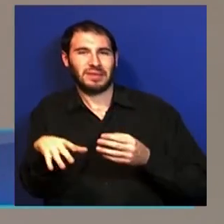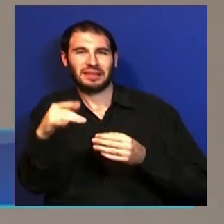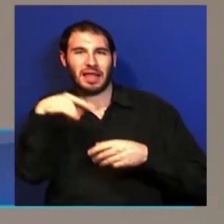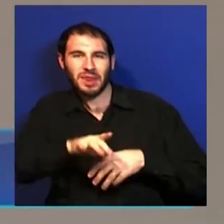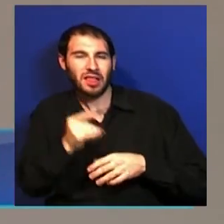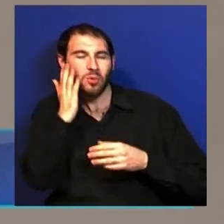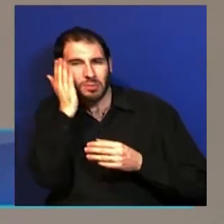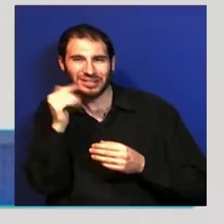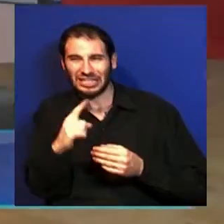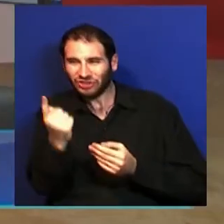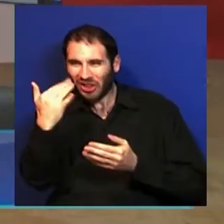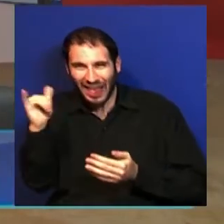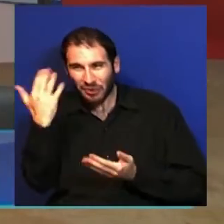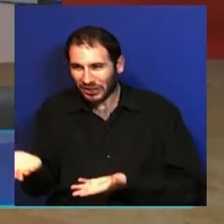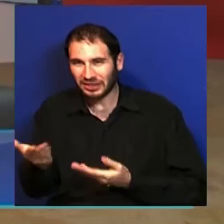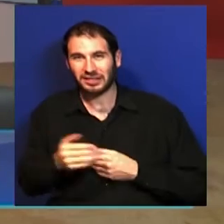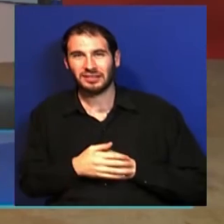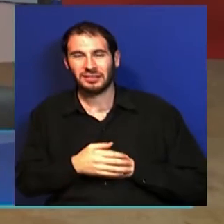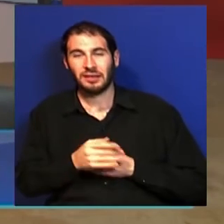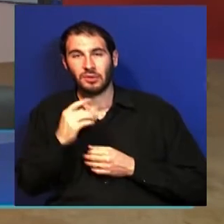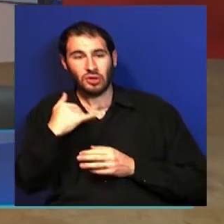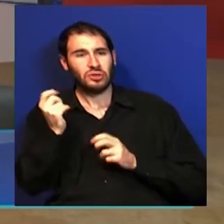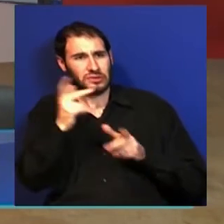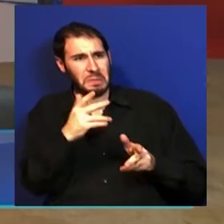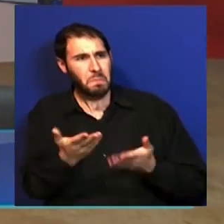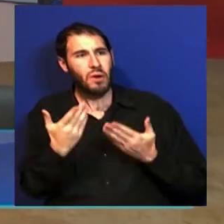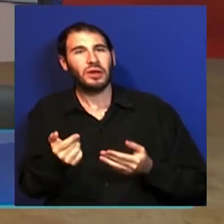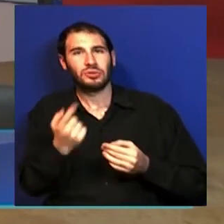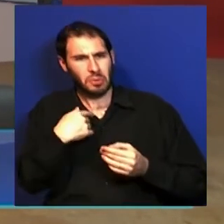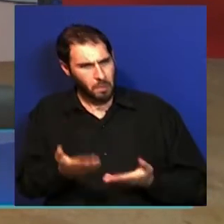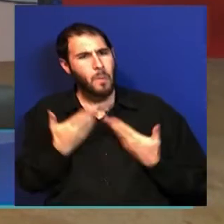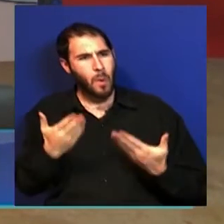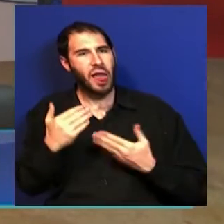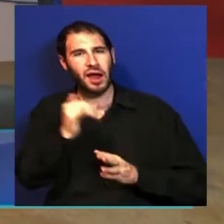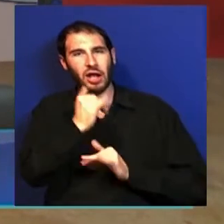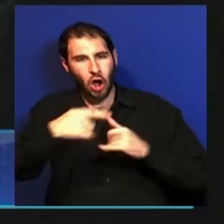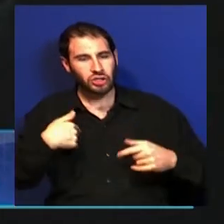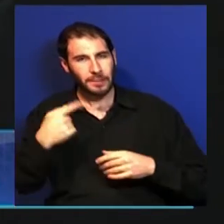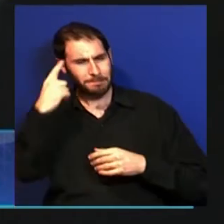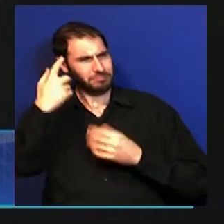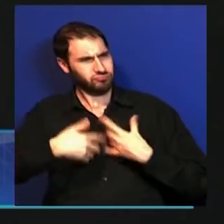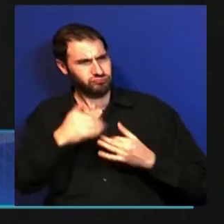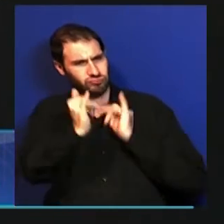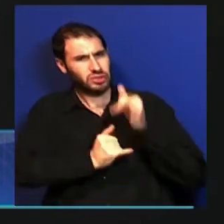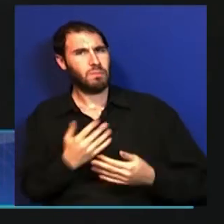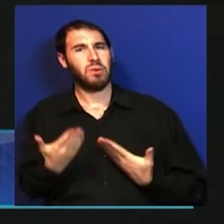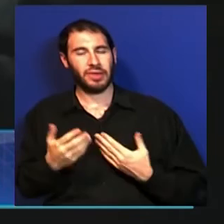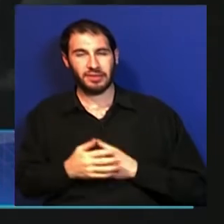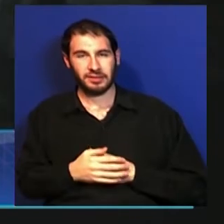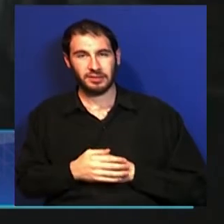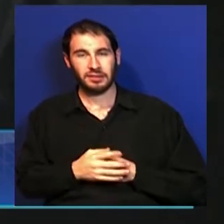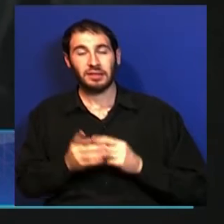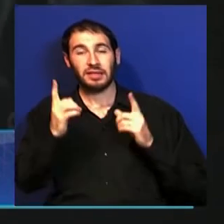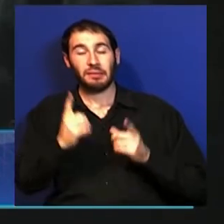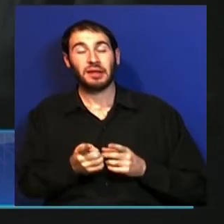terminal, habla por sí misma. Demostremos que sí nos sabemos expresar y que tenemos la capacidad, digamos, de poder decir lo que pensamos, lo que sentimos. Y bueno, ahí